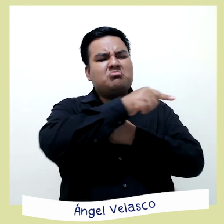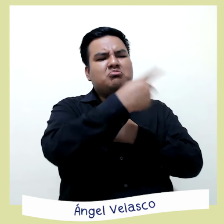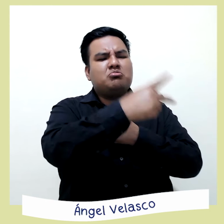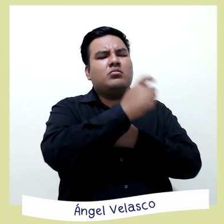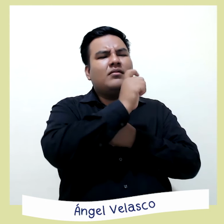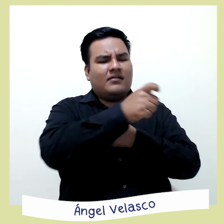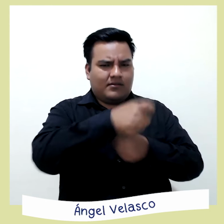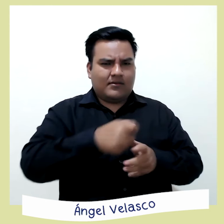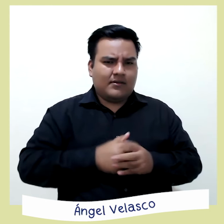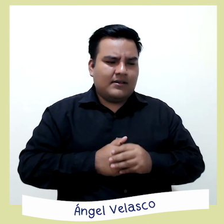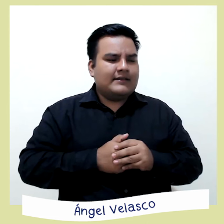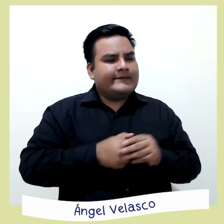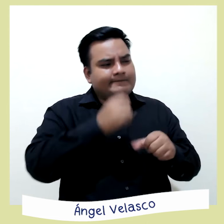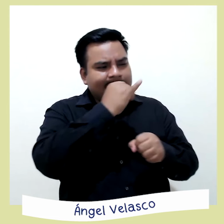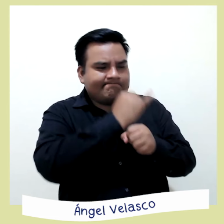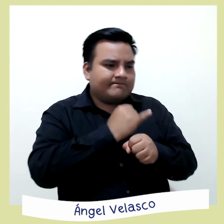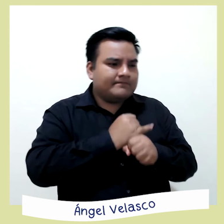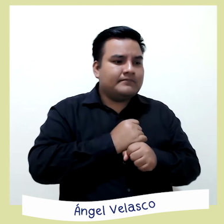hemos